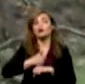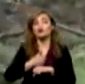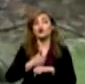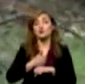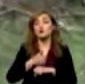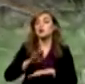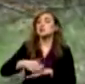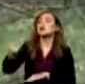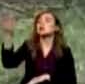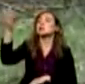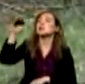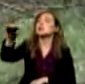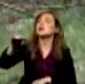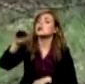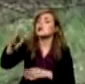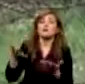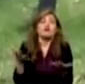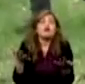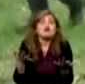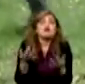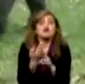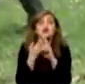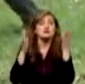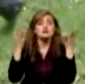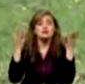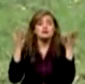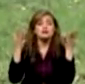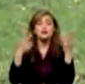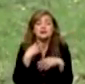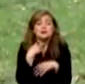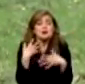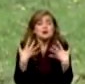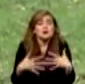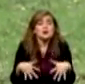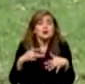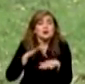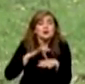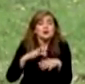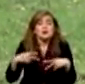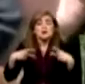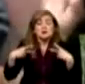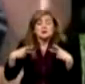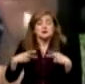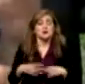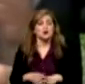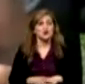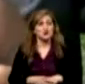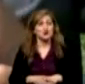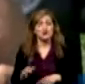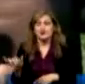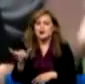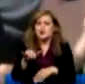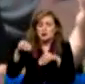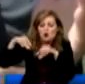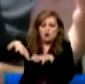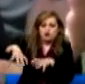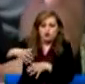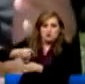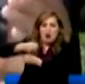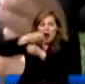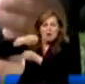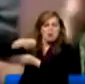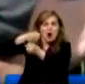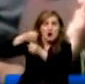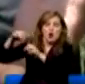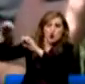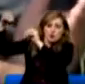acudido a su llamado y que ahora más que nunca temen por su vida debido a las fuertes lluvias. Va a quedar el suelo erosionado y va a